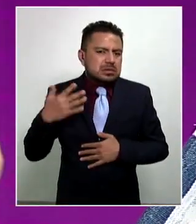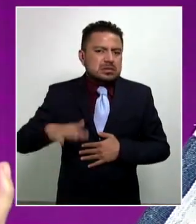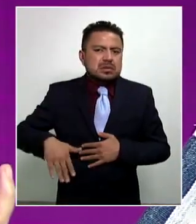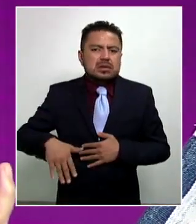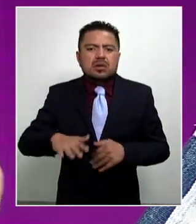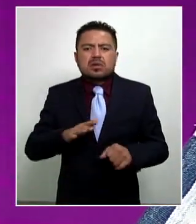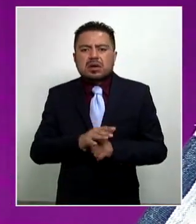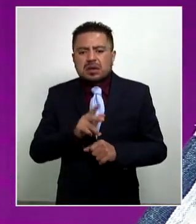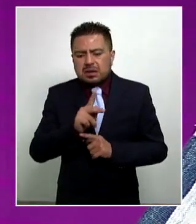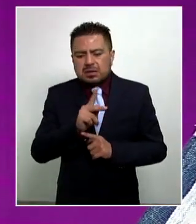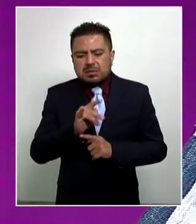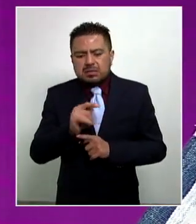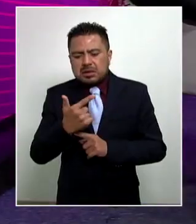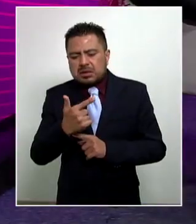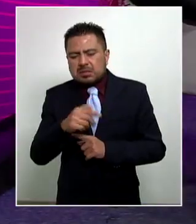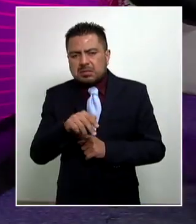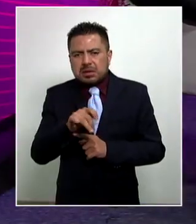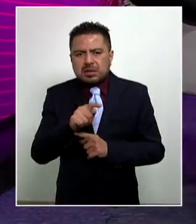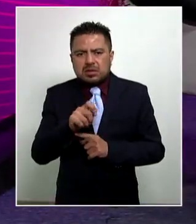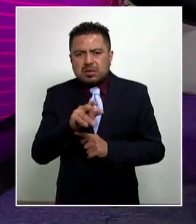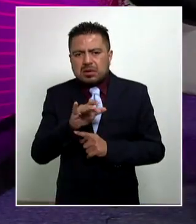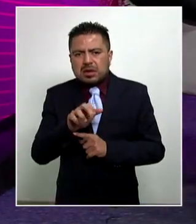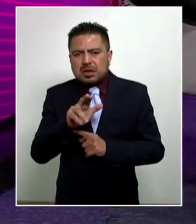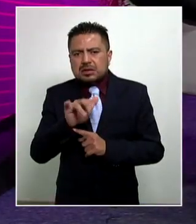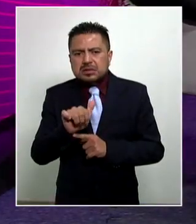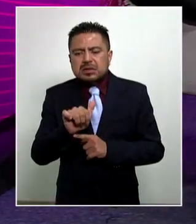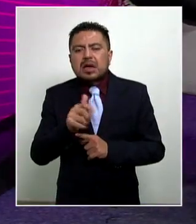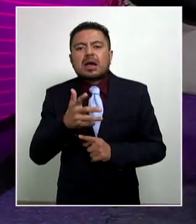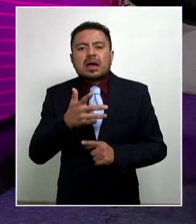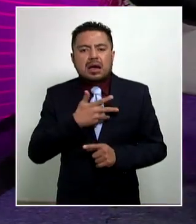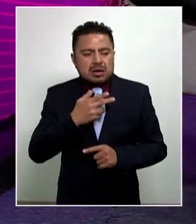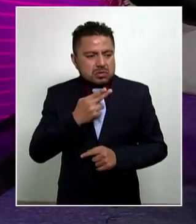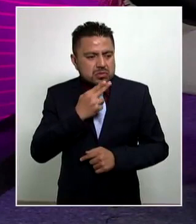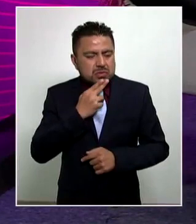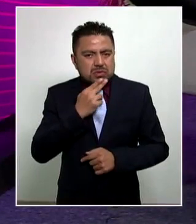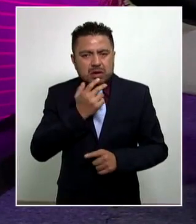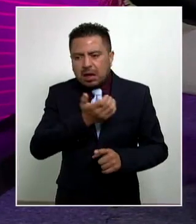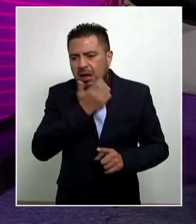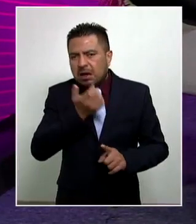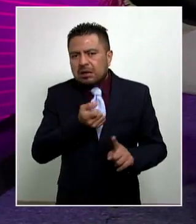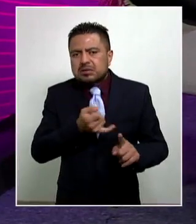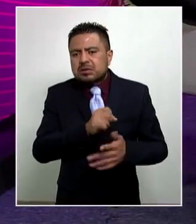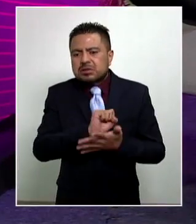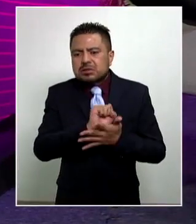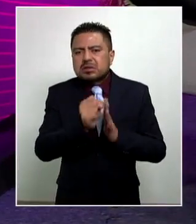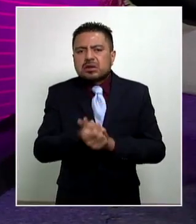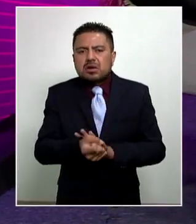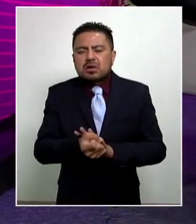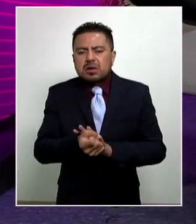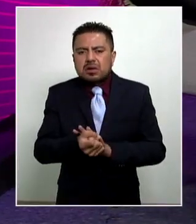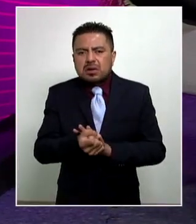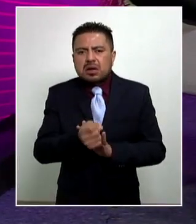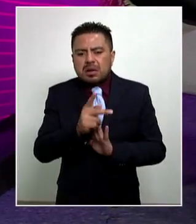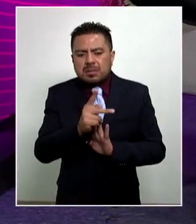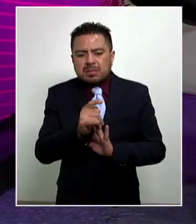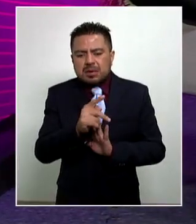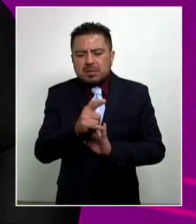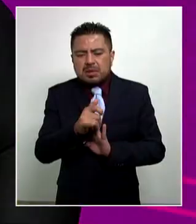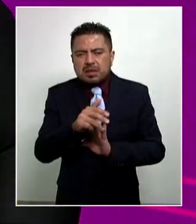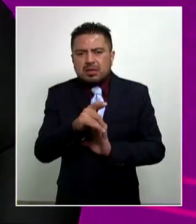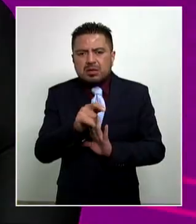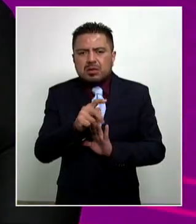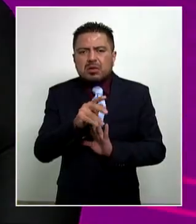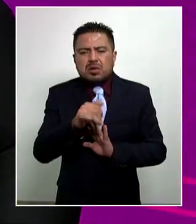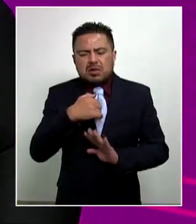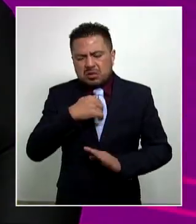de la pigmentocracia, ¿no? Y se tiende a utilizar como sinónimo racismo y pigmentocracia. Yo ahí no